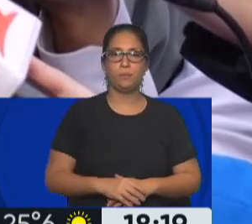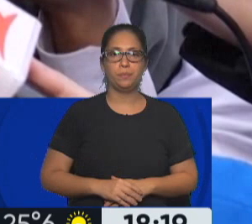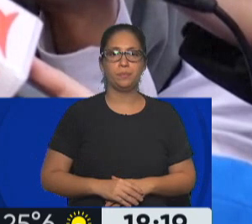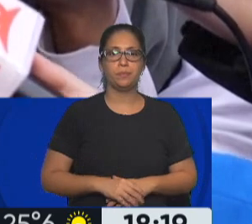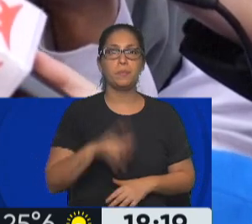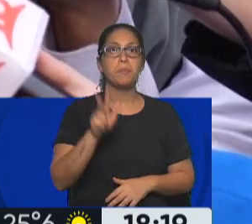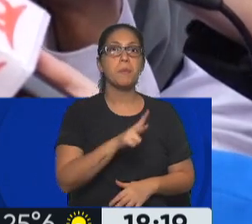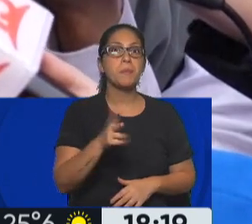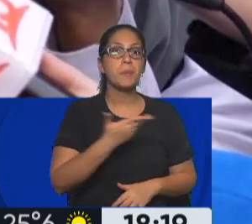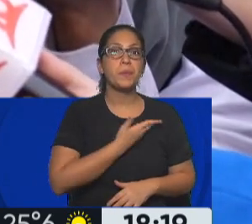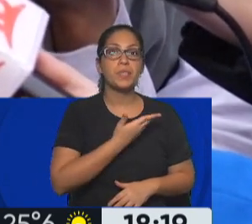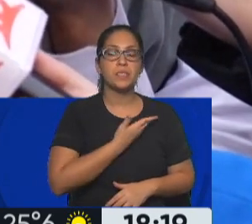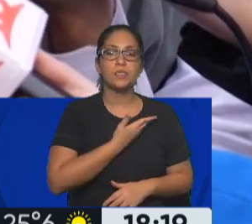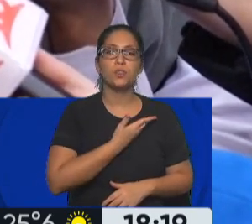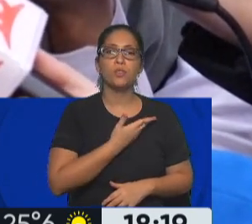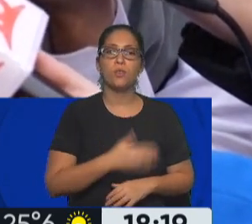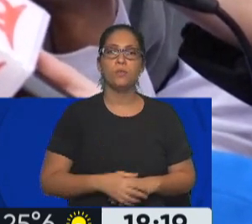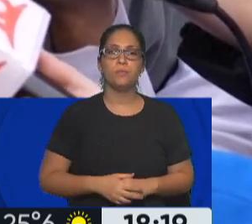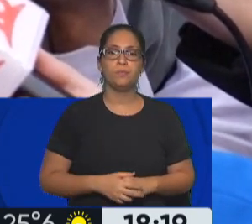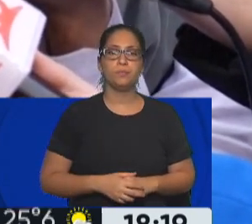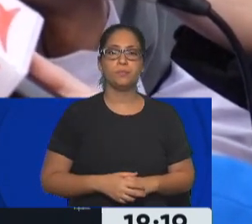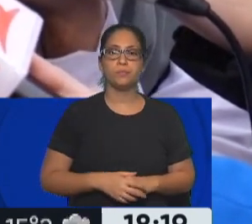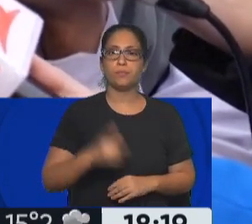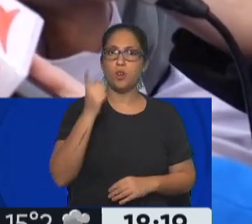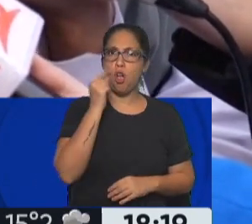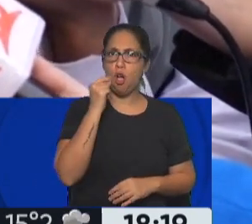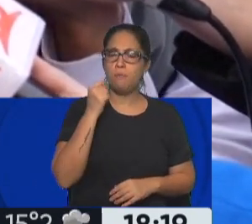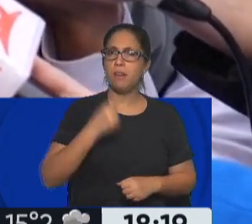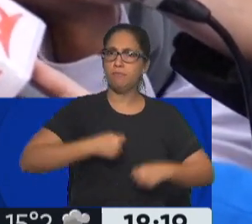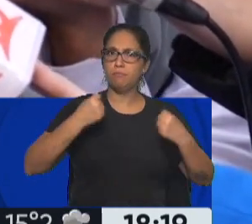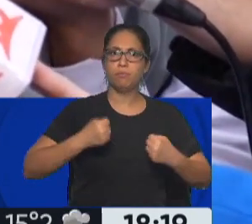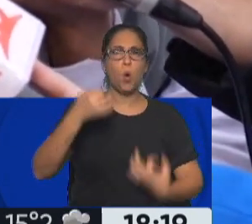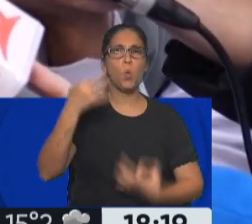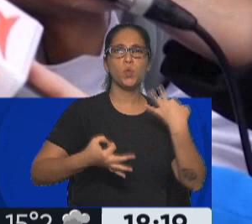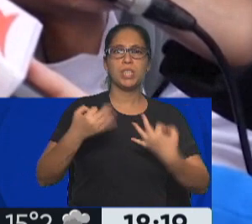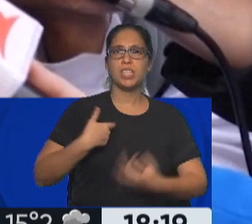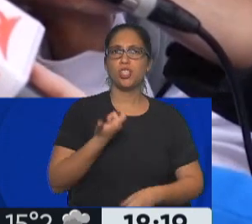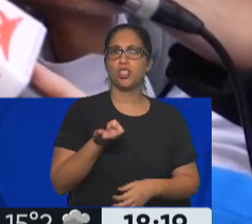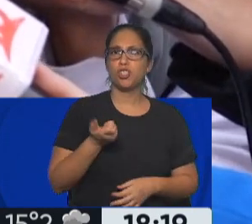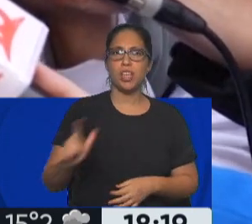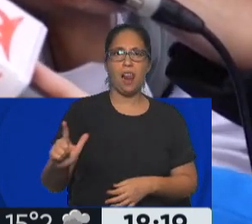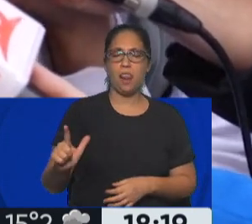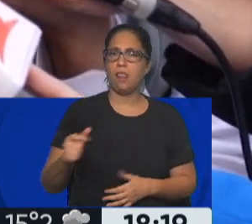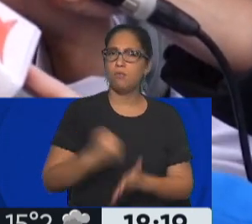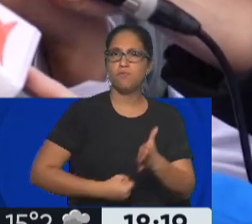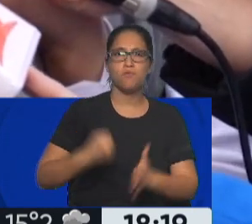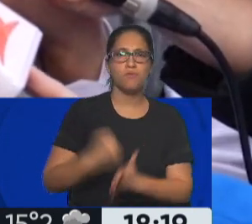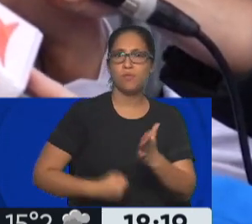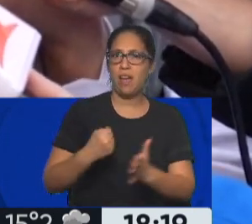Papa Francisco fue un hombre comprometido con la justicia social, que